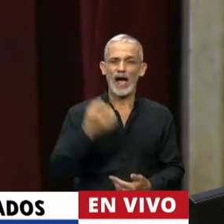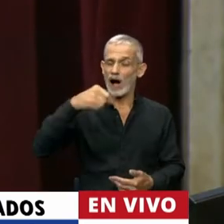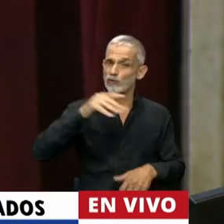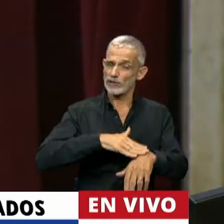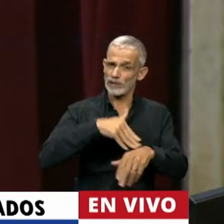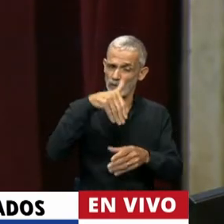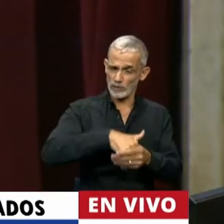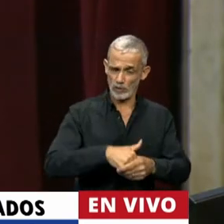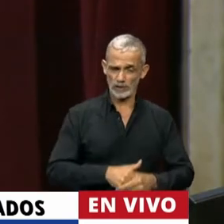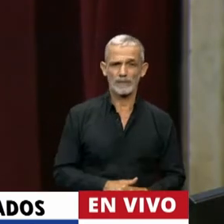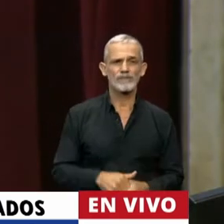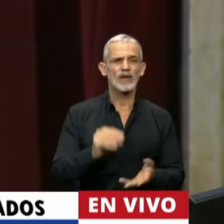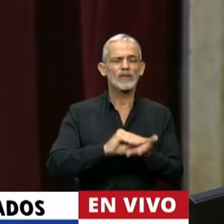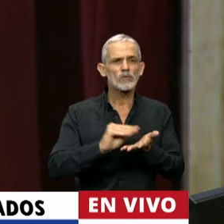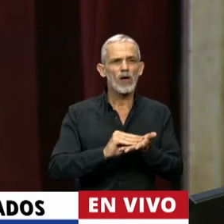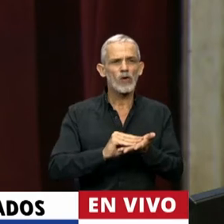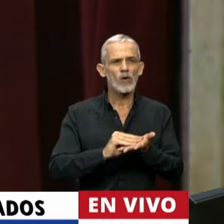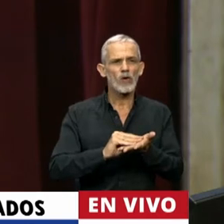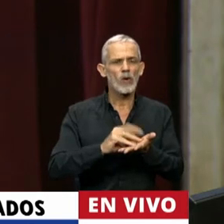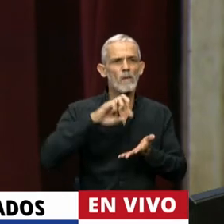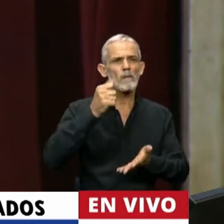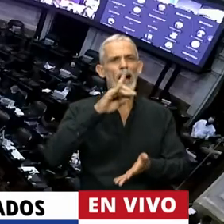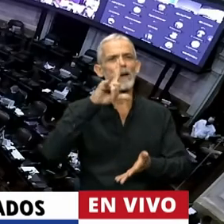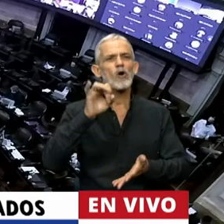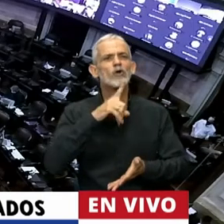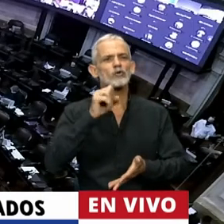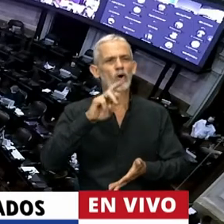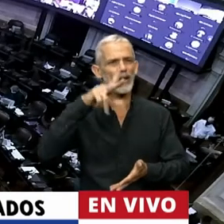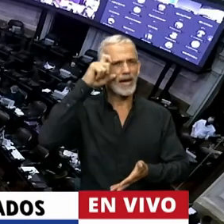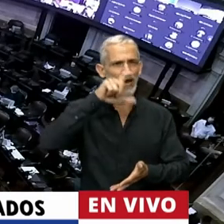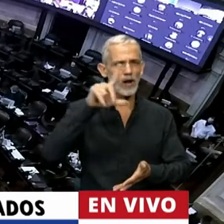Ausente a la hora de votar. Diputado Pablo Torello.